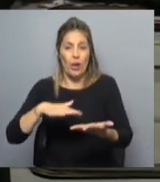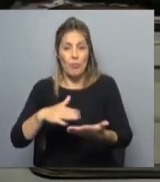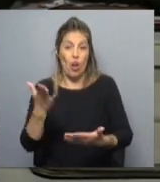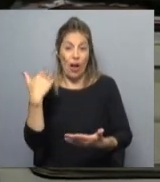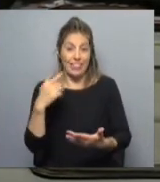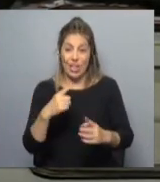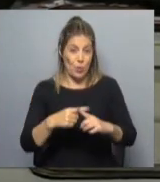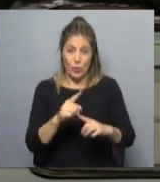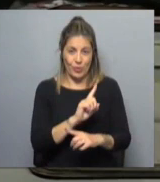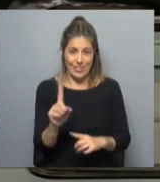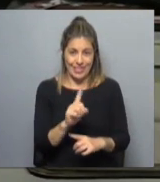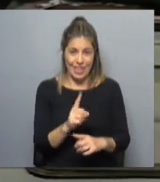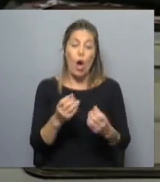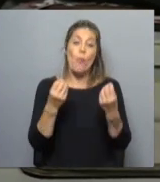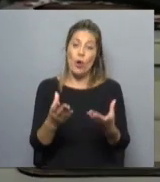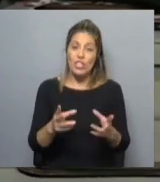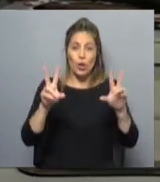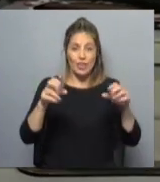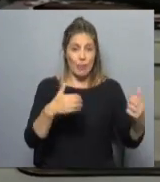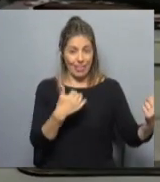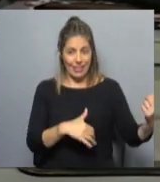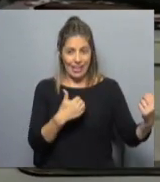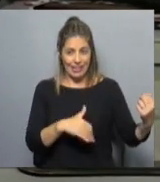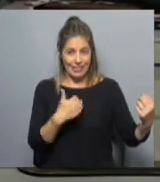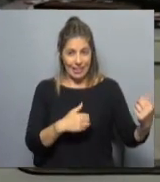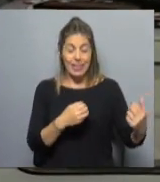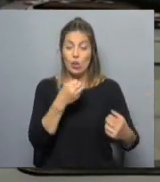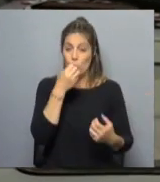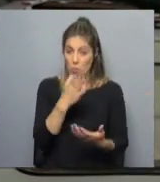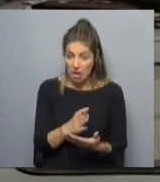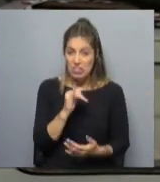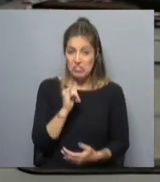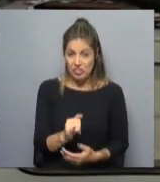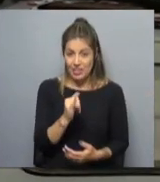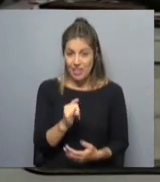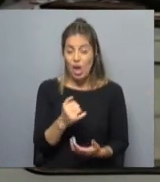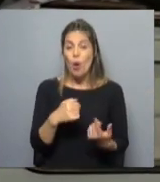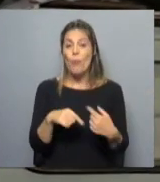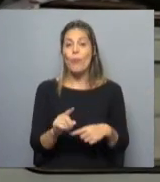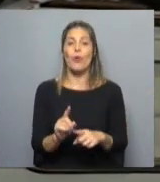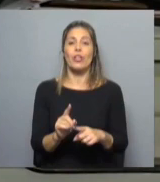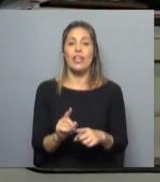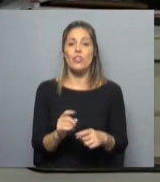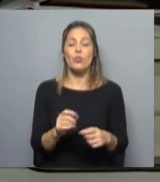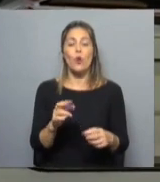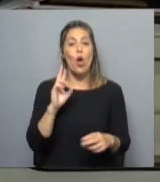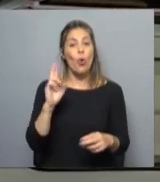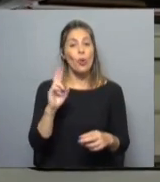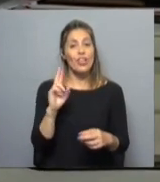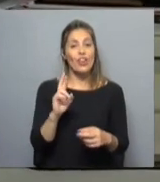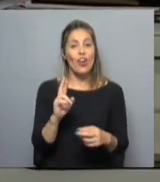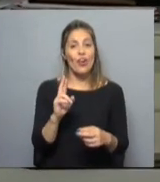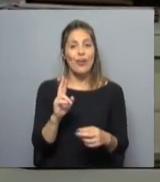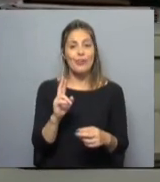no existía. Por eso también está mucho el tema de las guitarras, que finalmente estuvo bueno porque digamos que es un sonido como muy